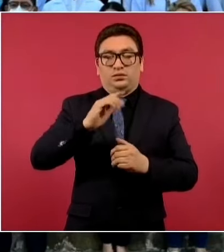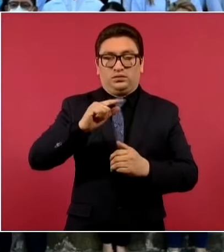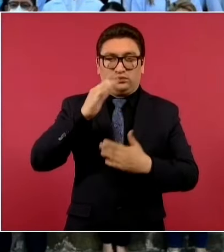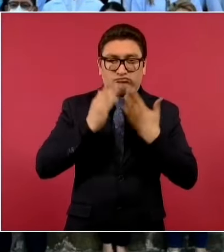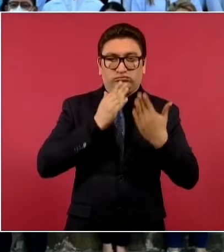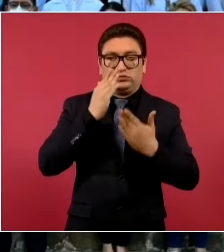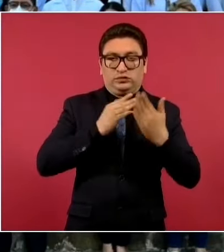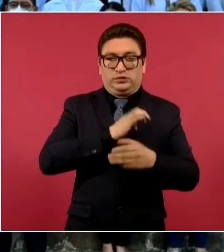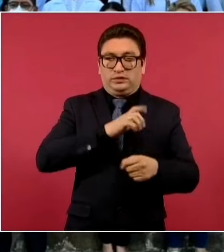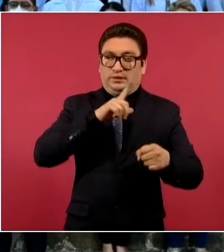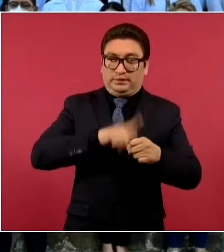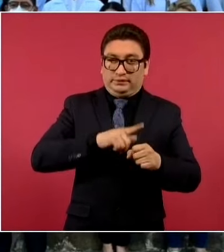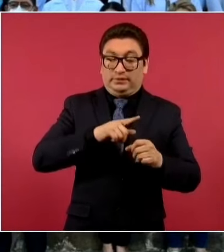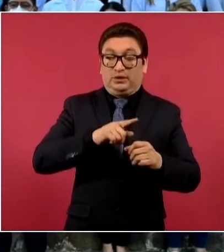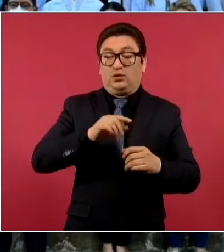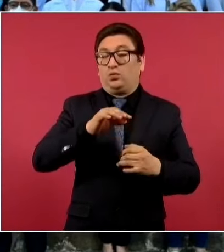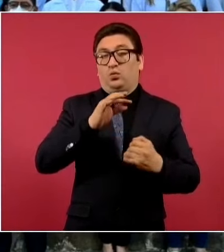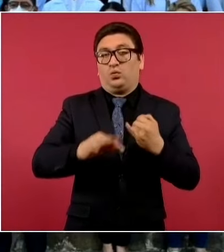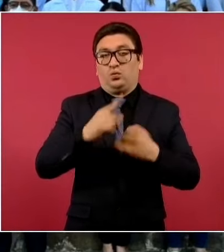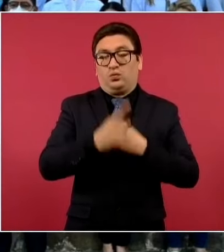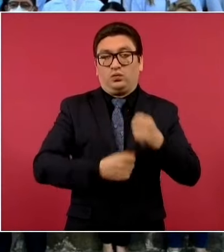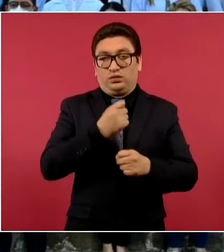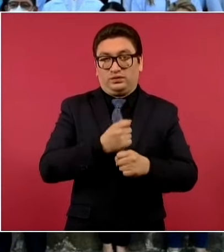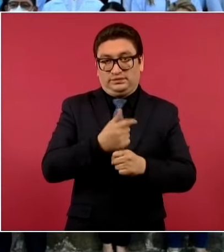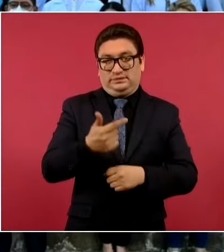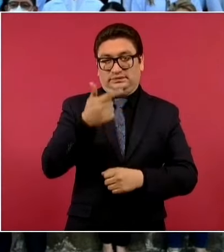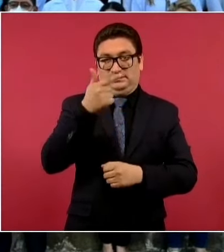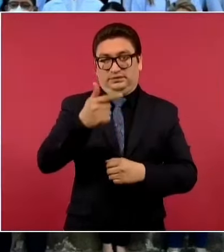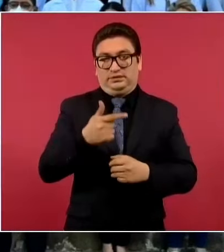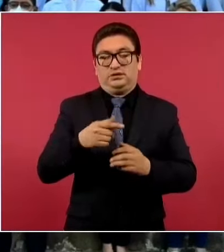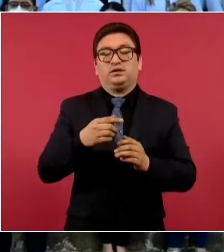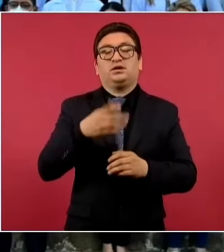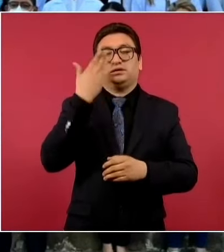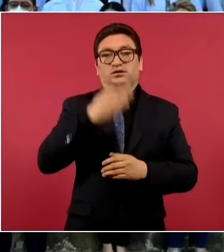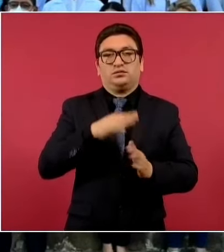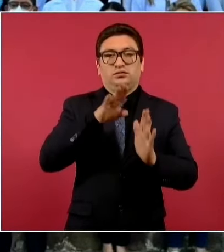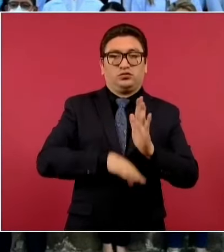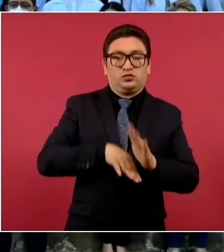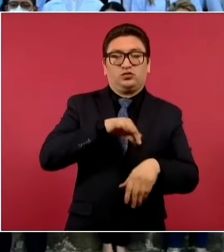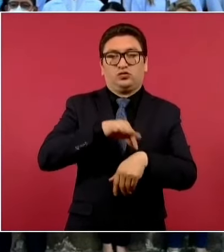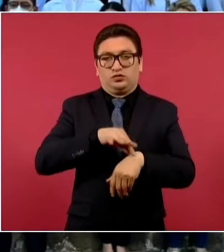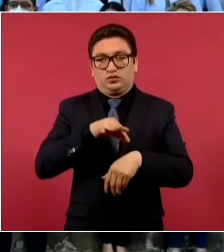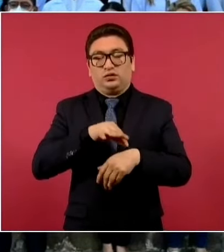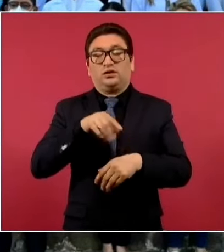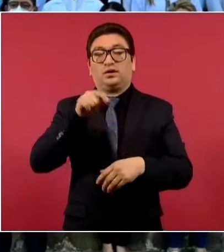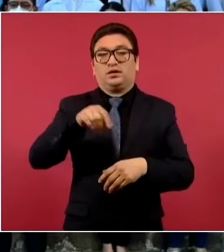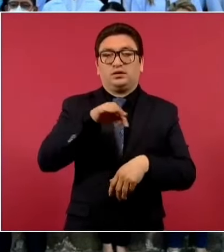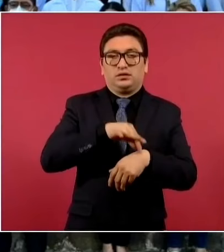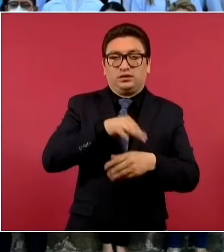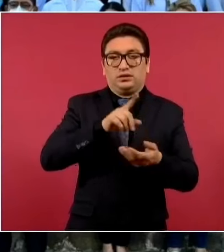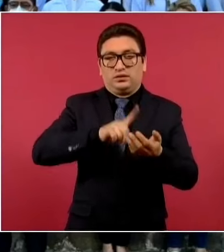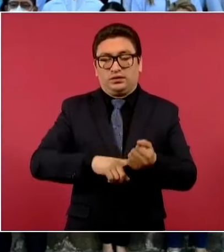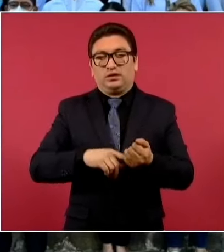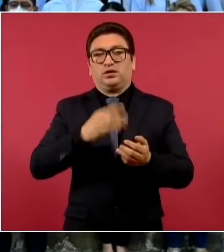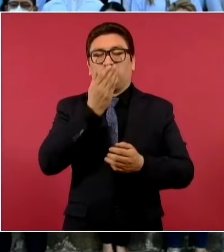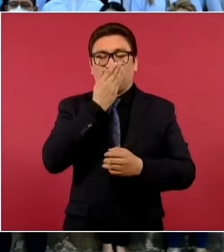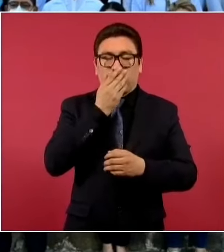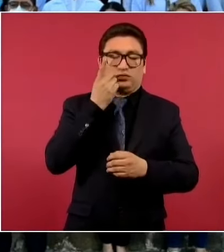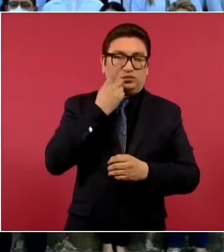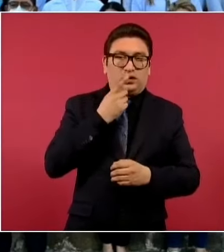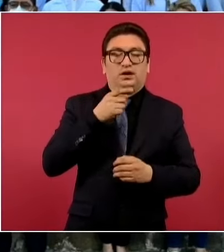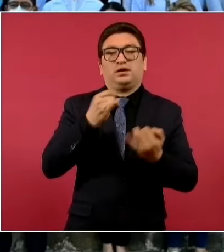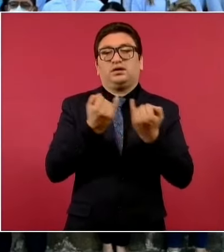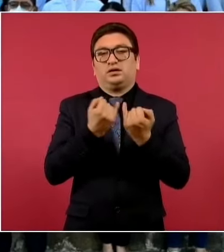la especialidad en 7 especialidades: ginecología, medicina interna, anestesia, pediatría, medicina